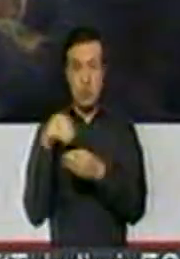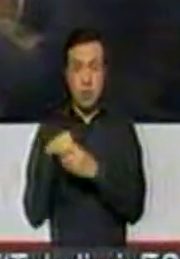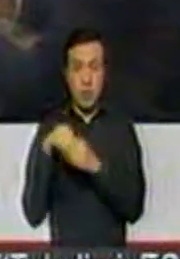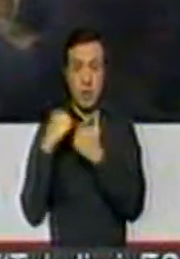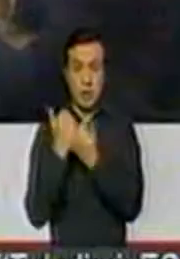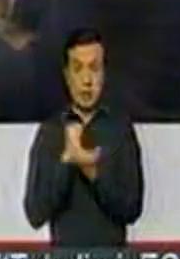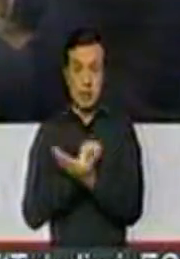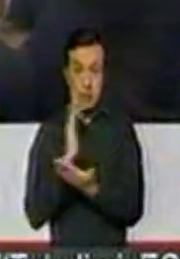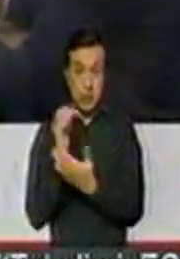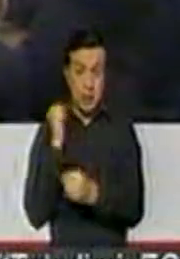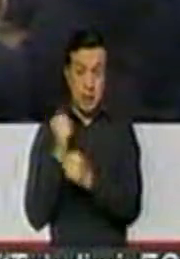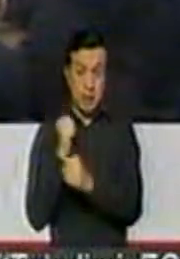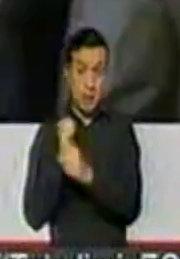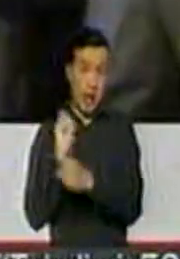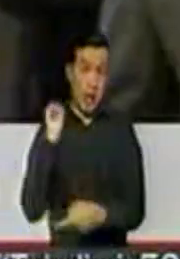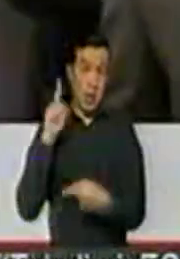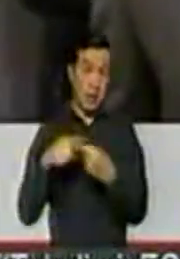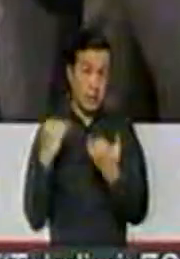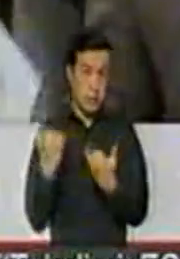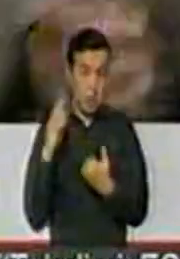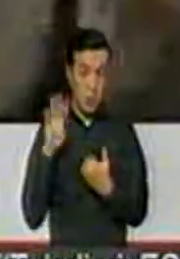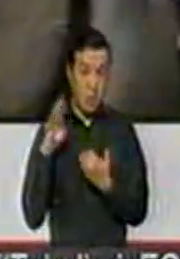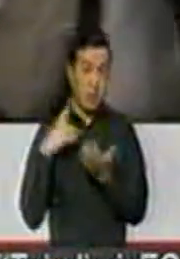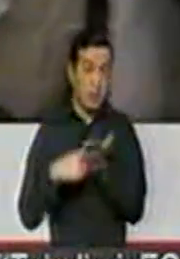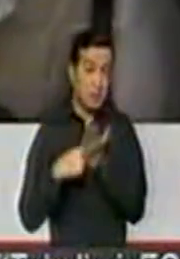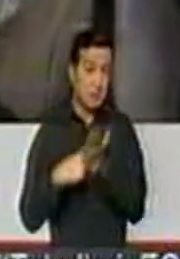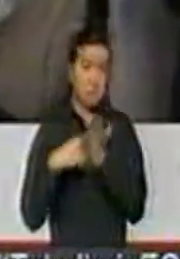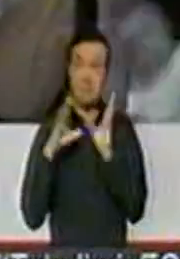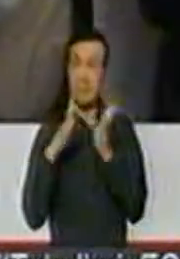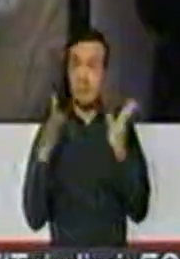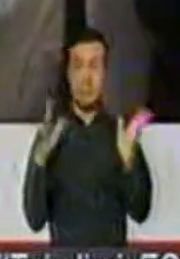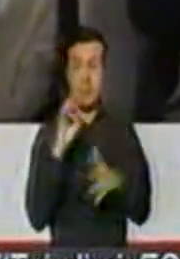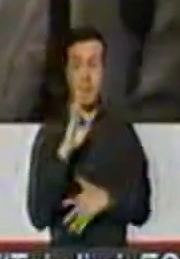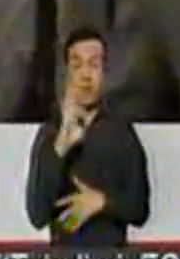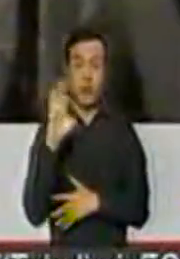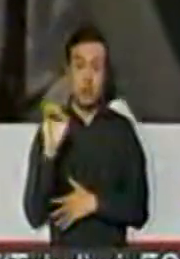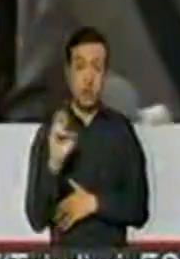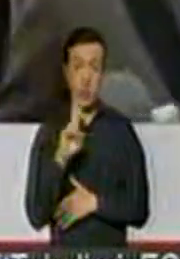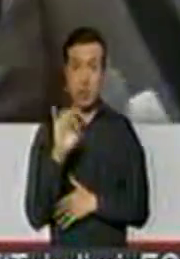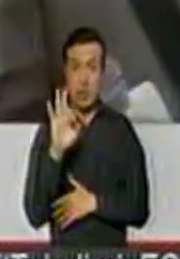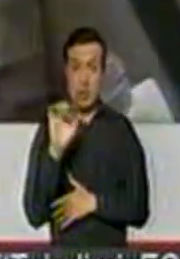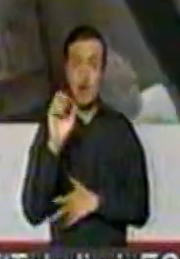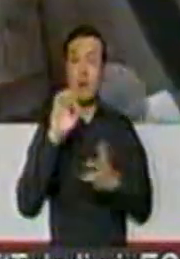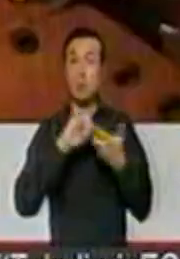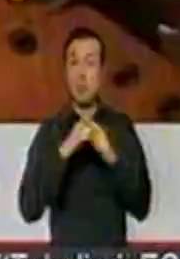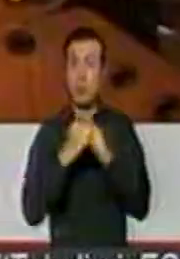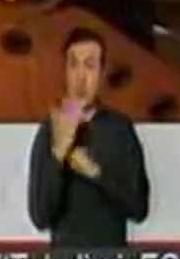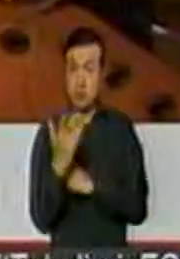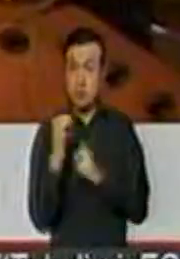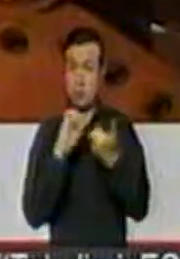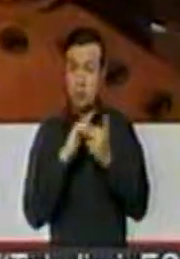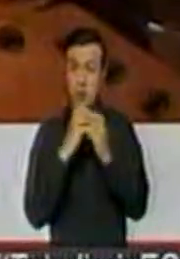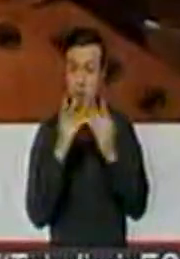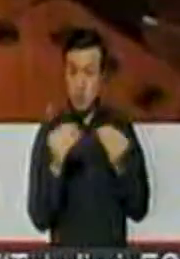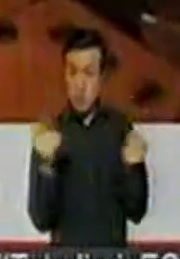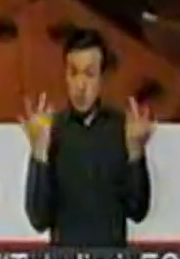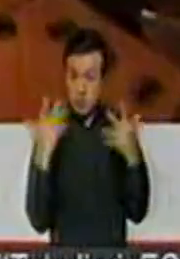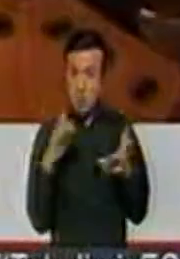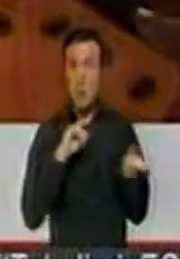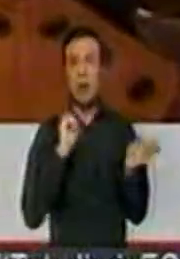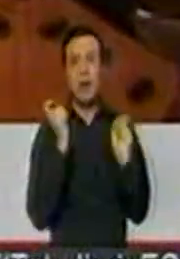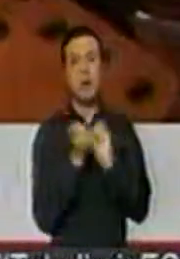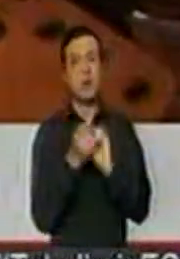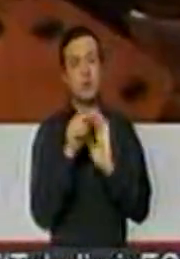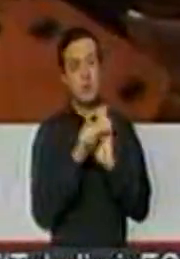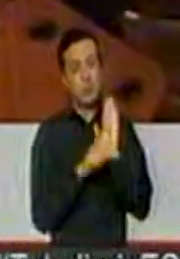no sesiona desde su conformación hace 4 meses. Según el legislador Fausto Terán, primero se deben superar estos problemas para poder tratar un cambio a la